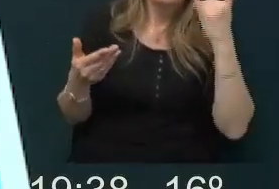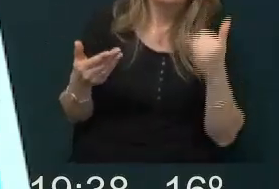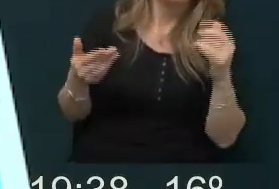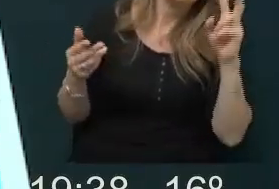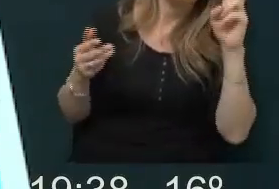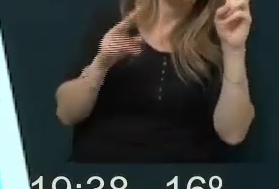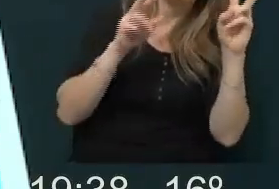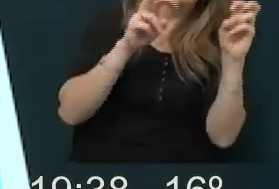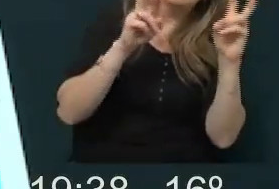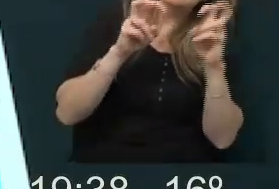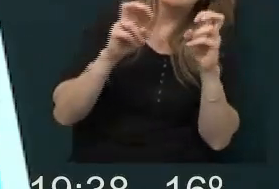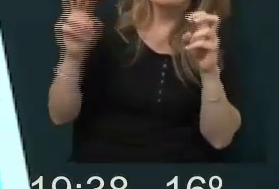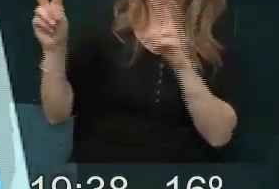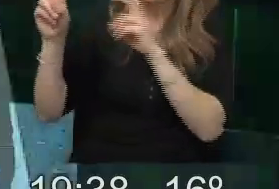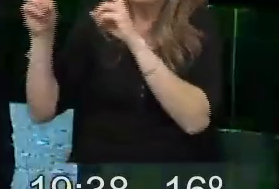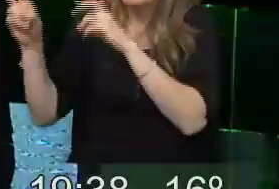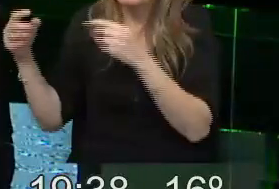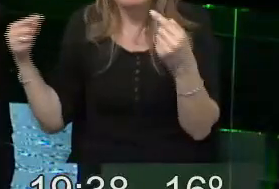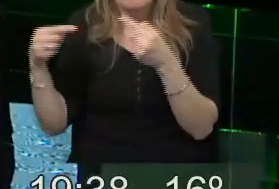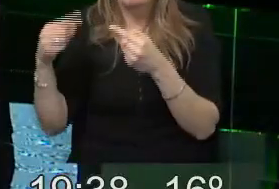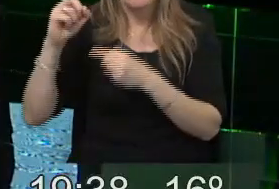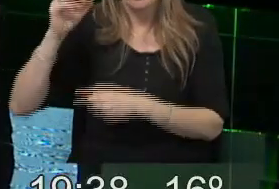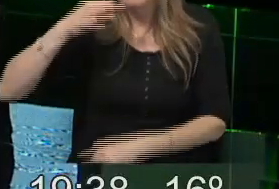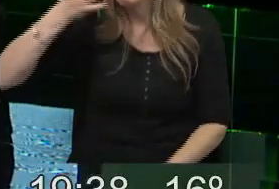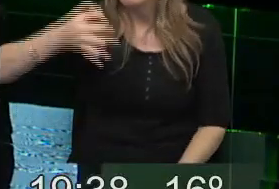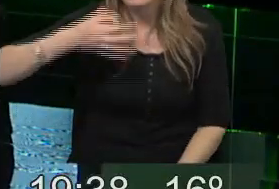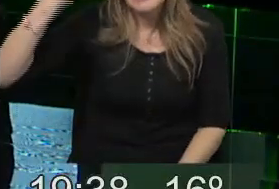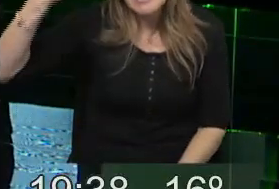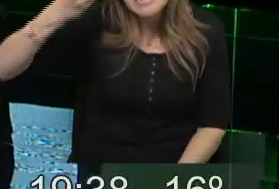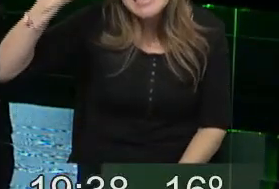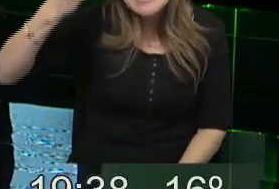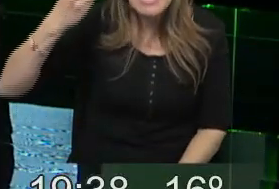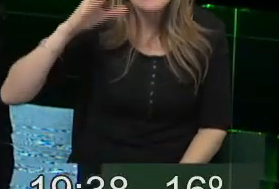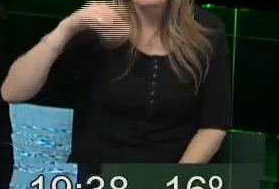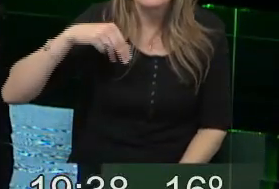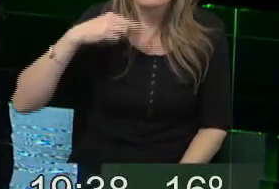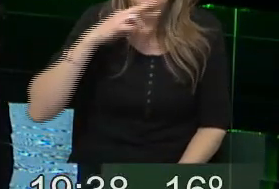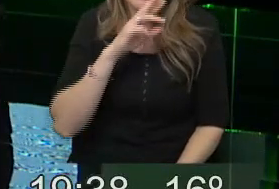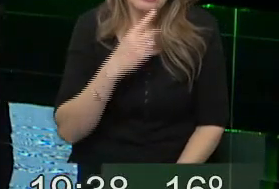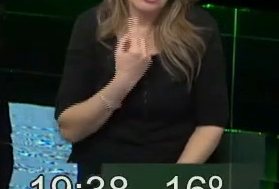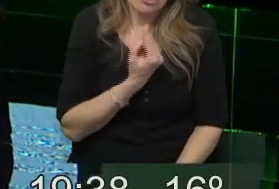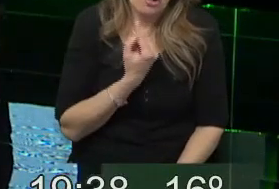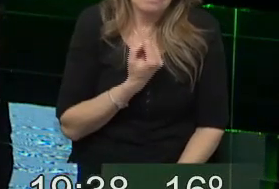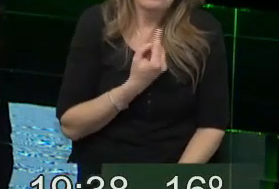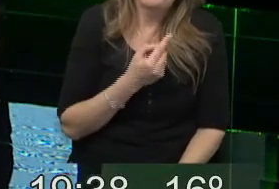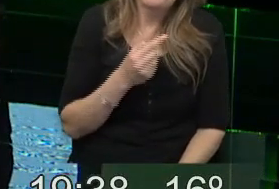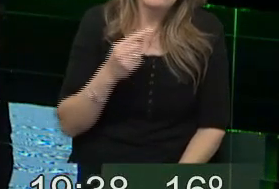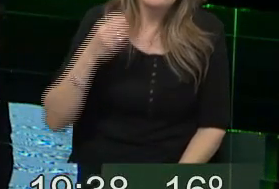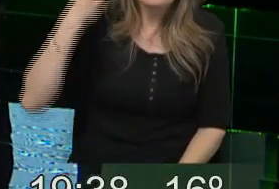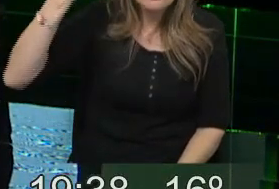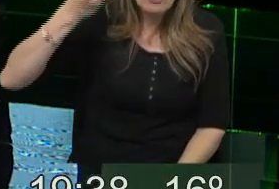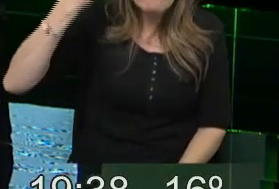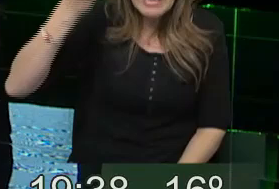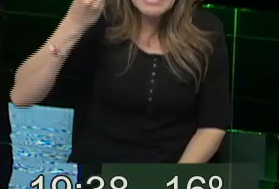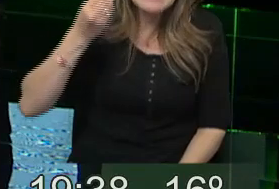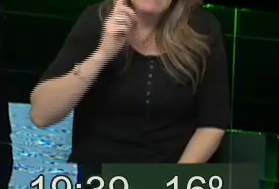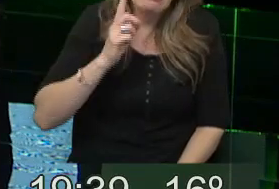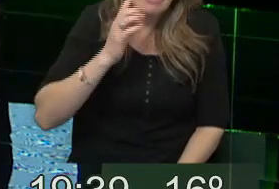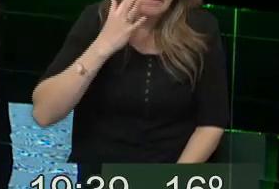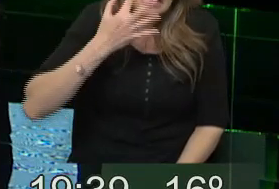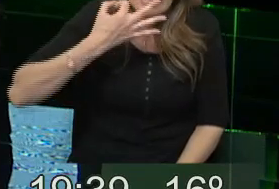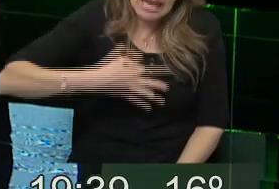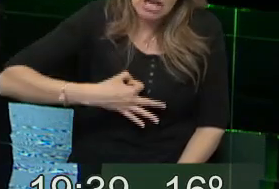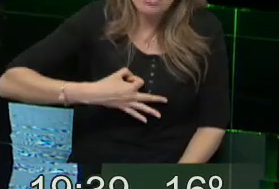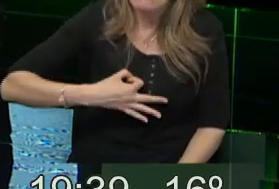cuestiones, las conferencias y la autoficción. Porque la conferencia es algo que tiene que ser serio, que tiene que ser veraz, que tiene